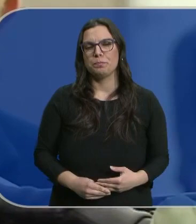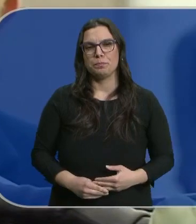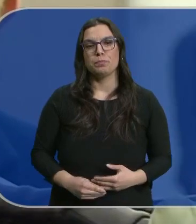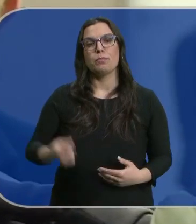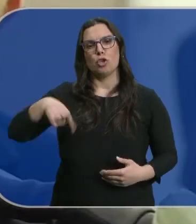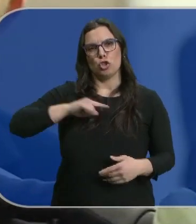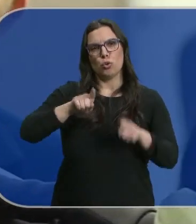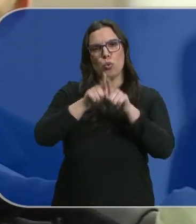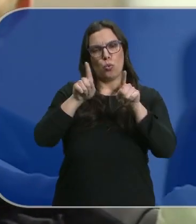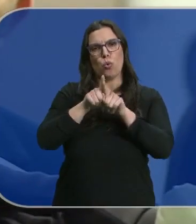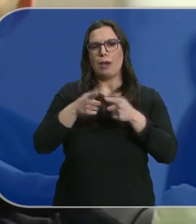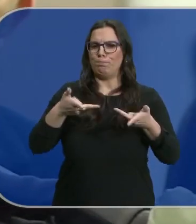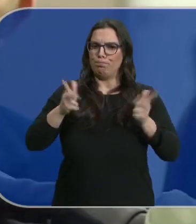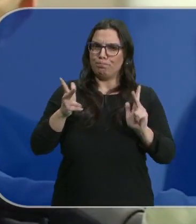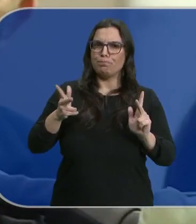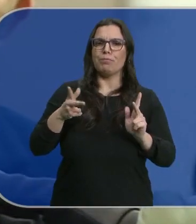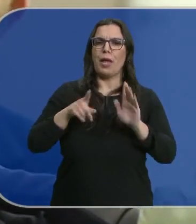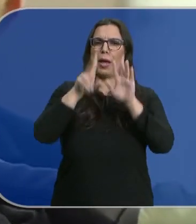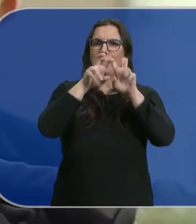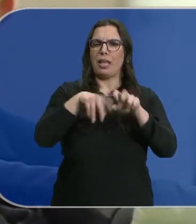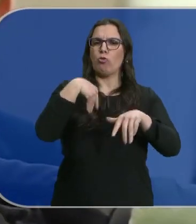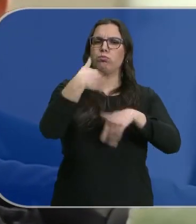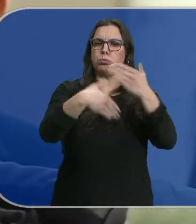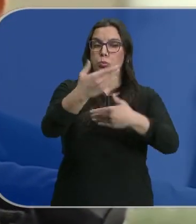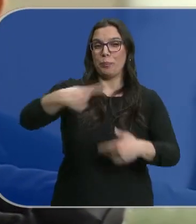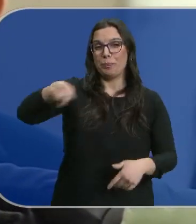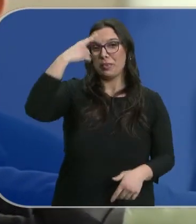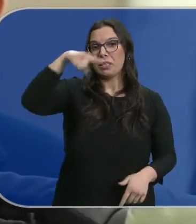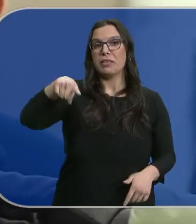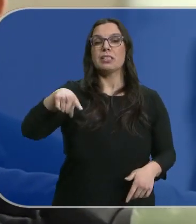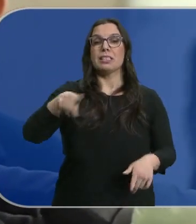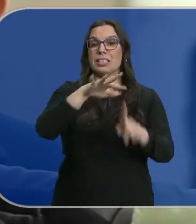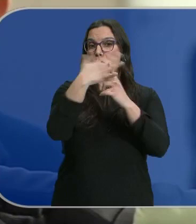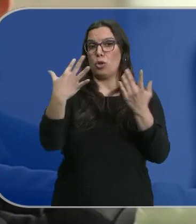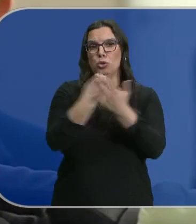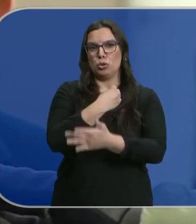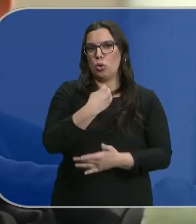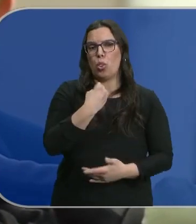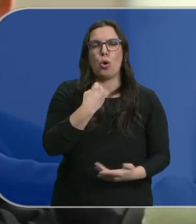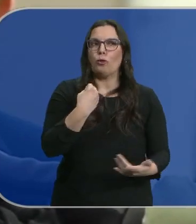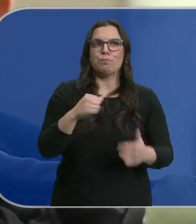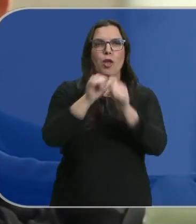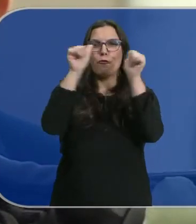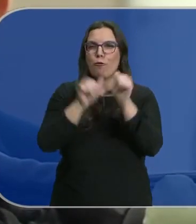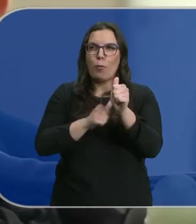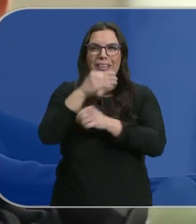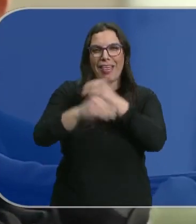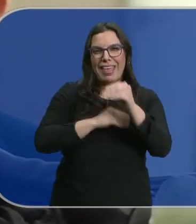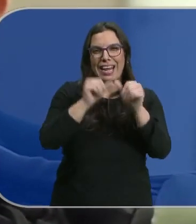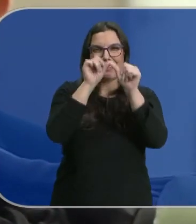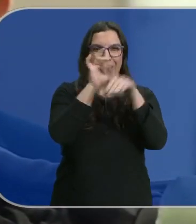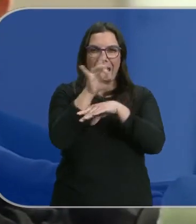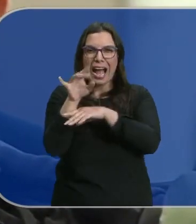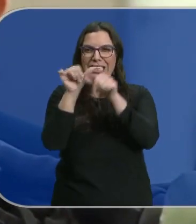Vamos a dejar que la investigación se desarrolle, pero ya sabéis que todos estos hechos tenían un mismo modus